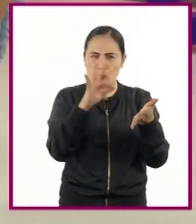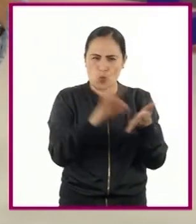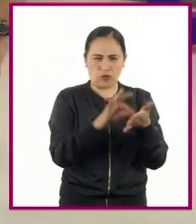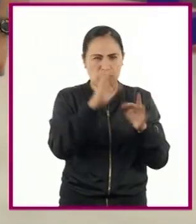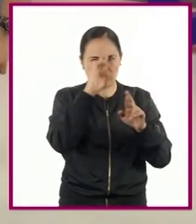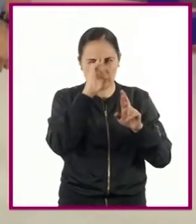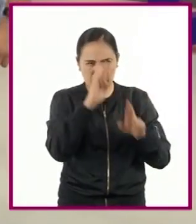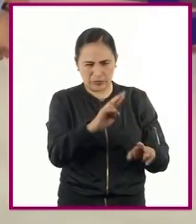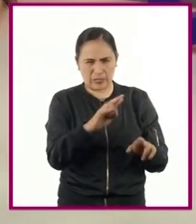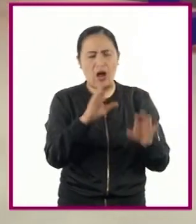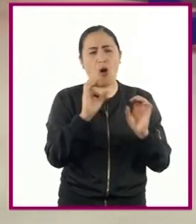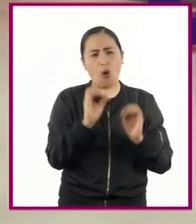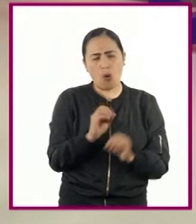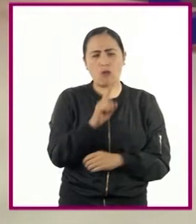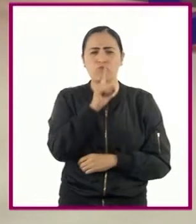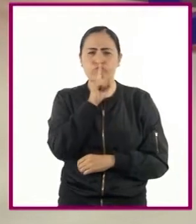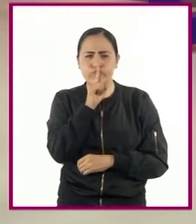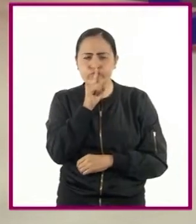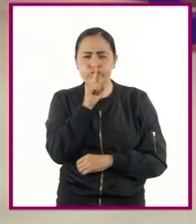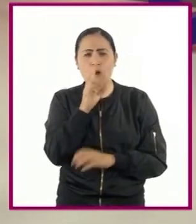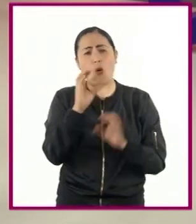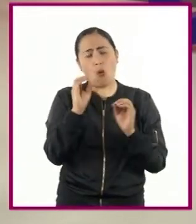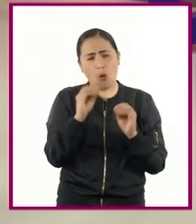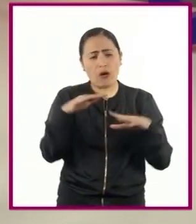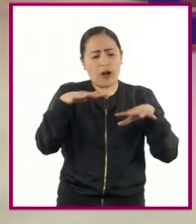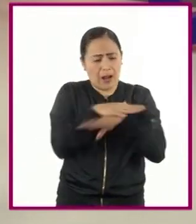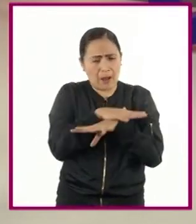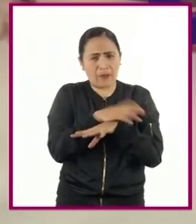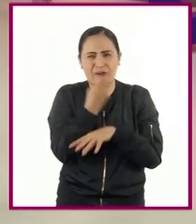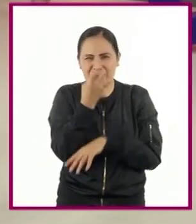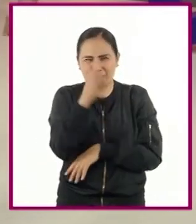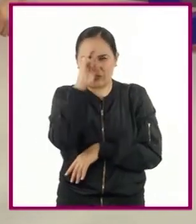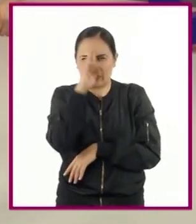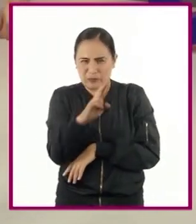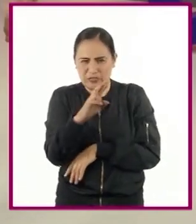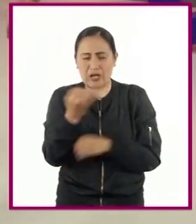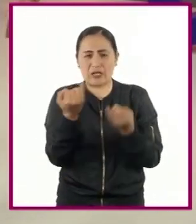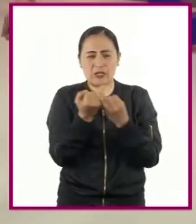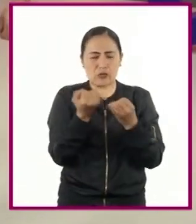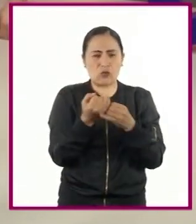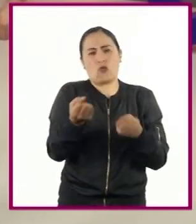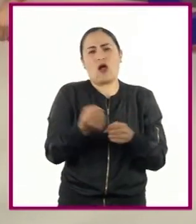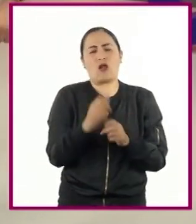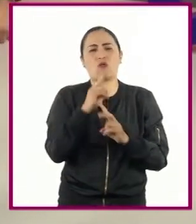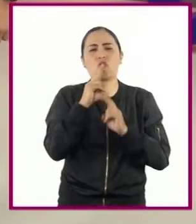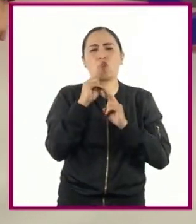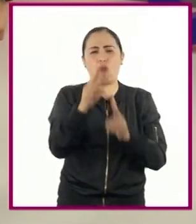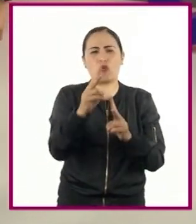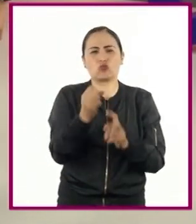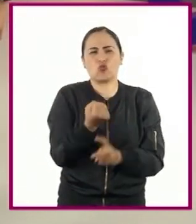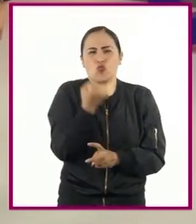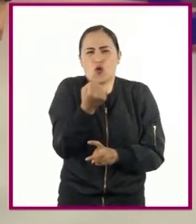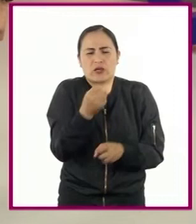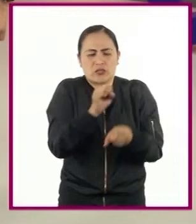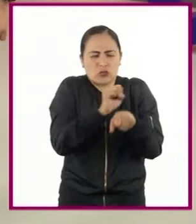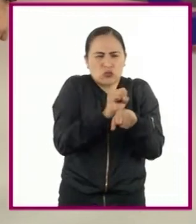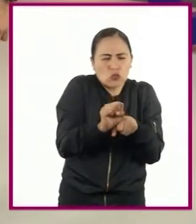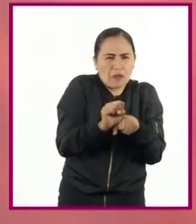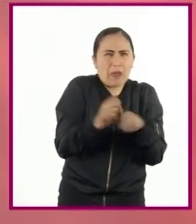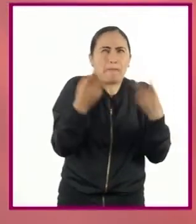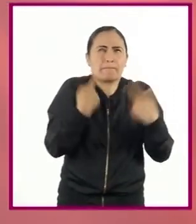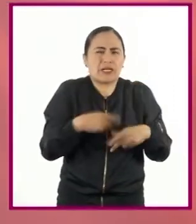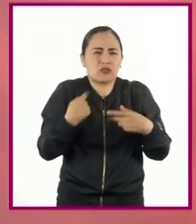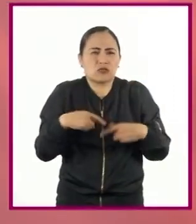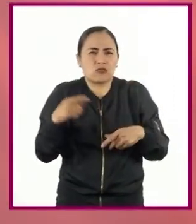los silencios y las transiciones. La entonación, el volumen y los matices de la voz sitúan a los radioescuchas